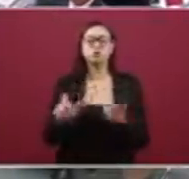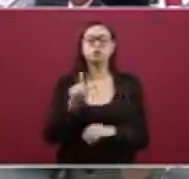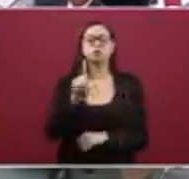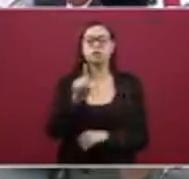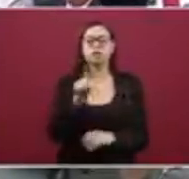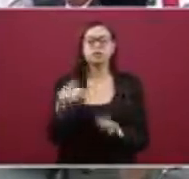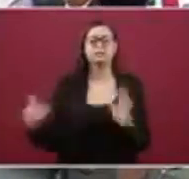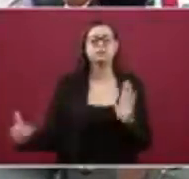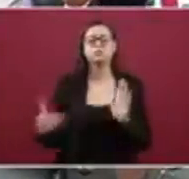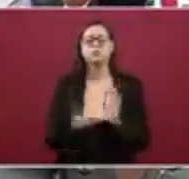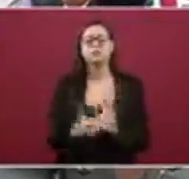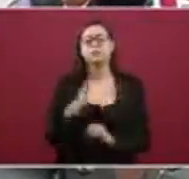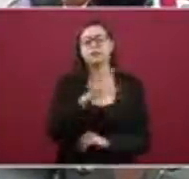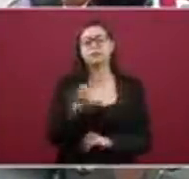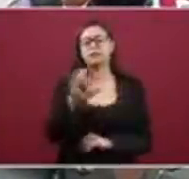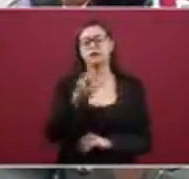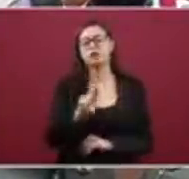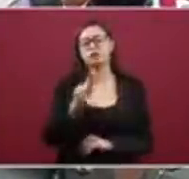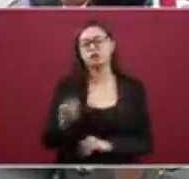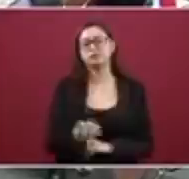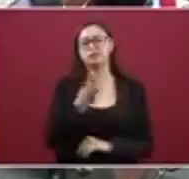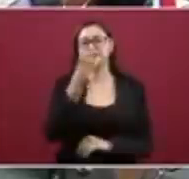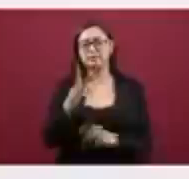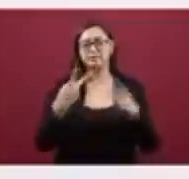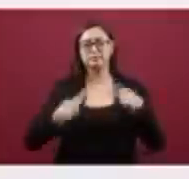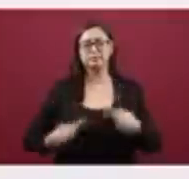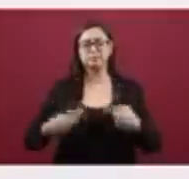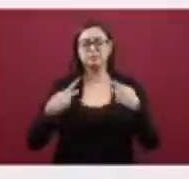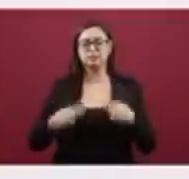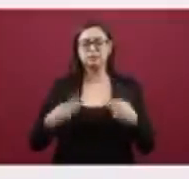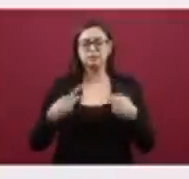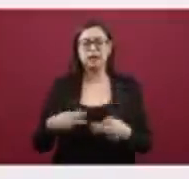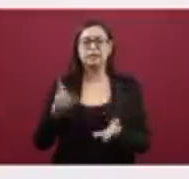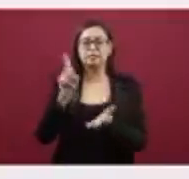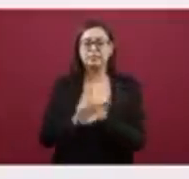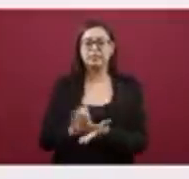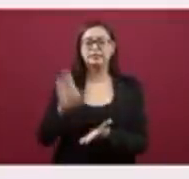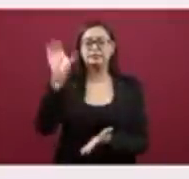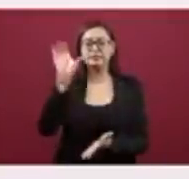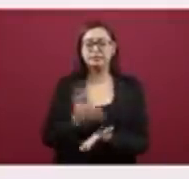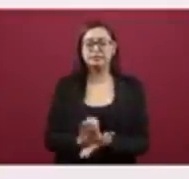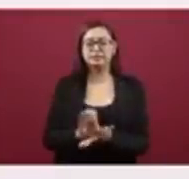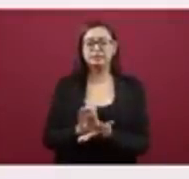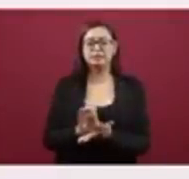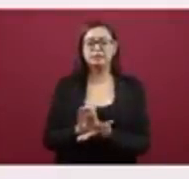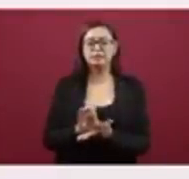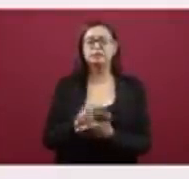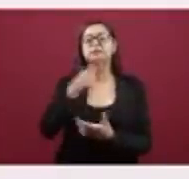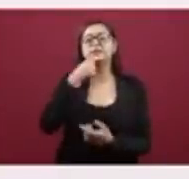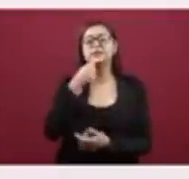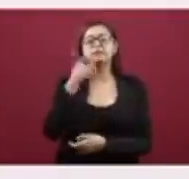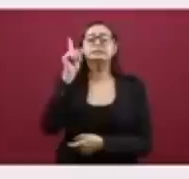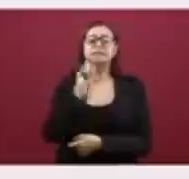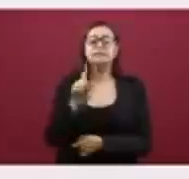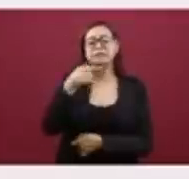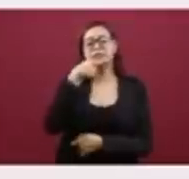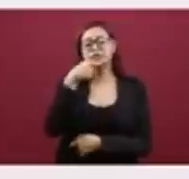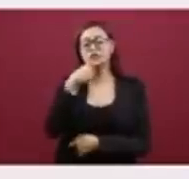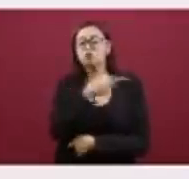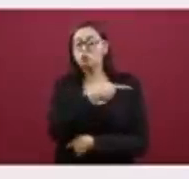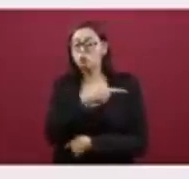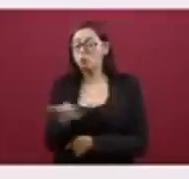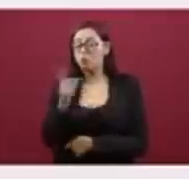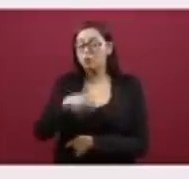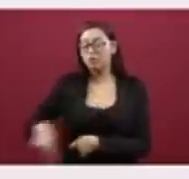mil 583 personas con discapacidad y en especial niñas y niños pobres